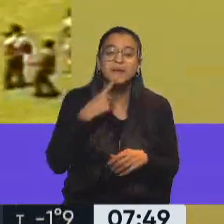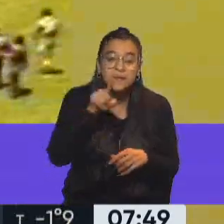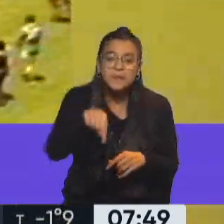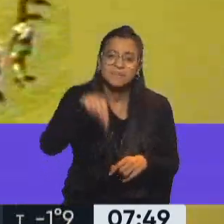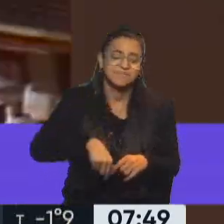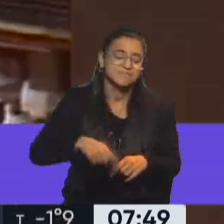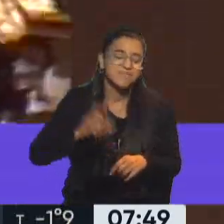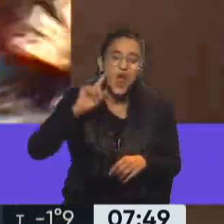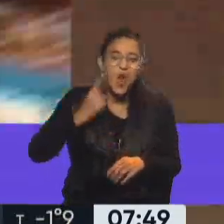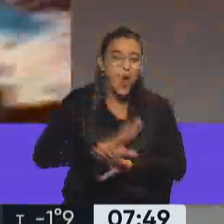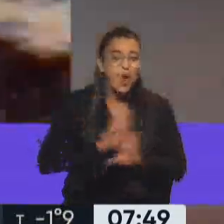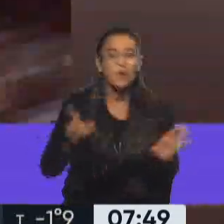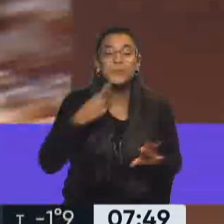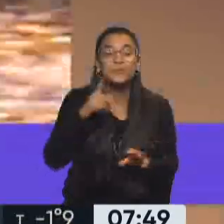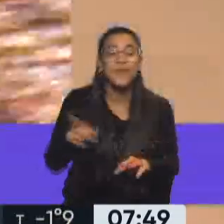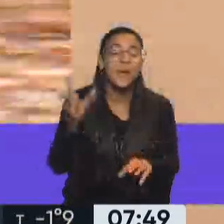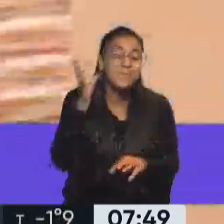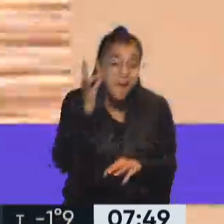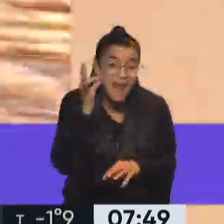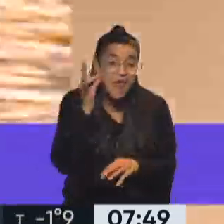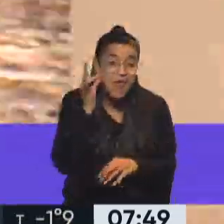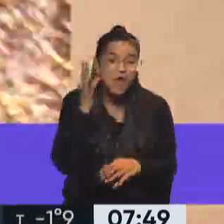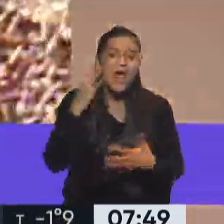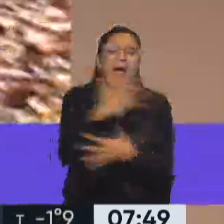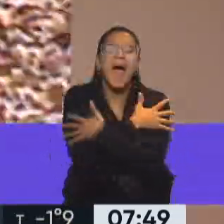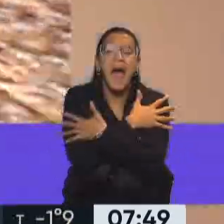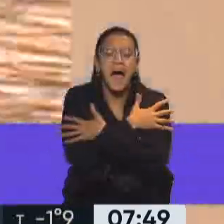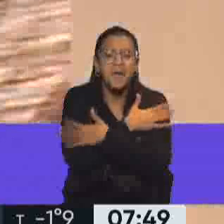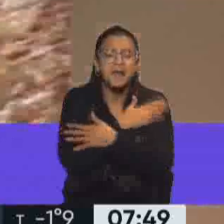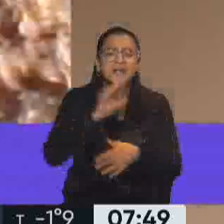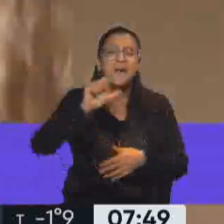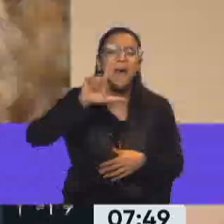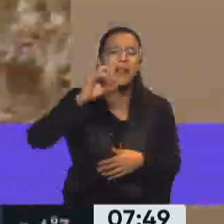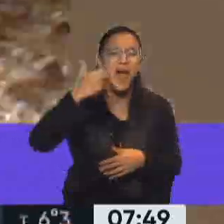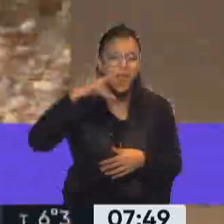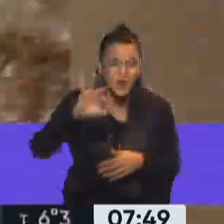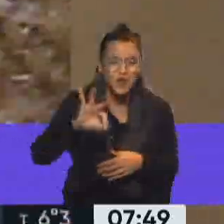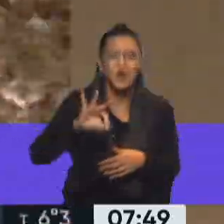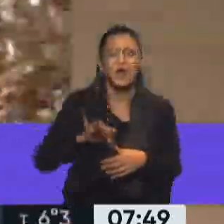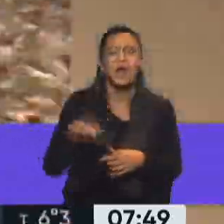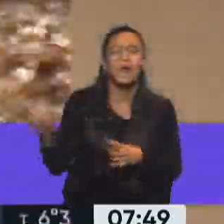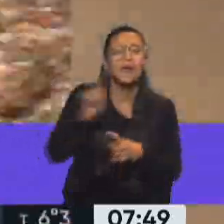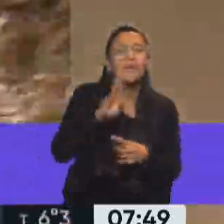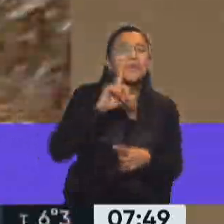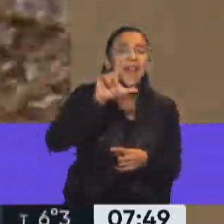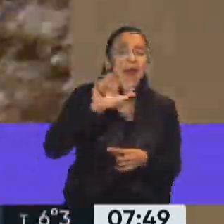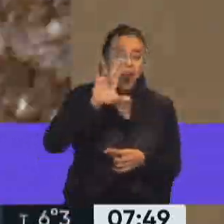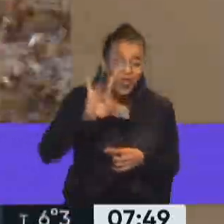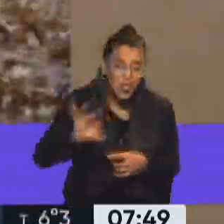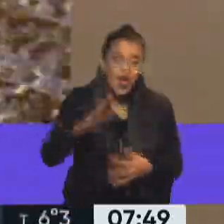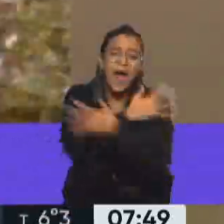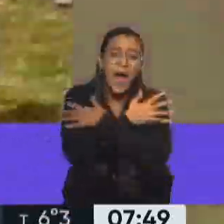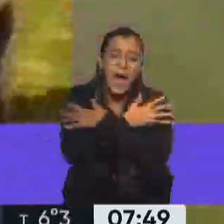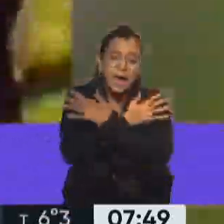es un delirio dijo armando maradona se abraza con valdano entré a bilardo a la cancha se